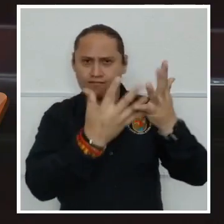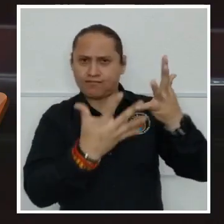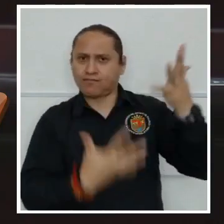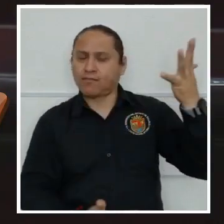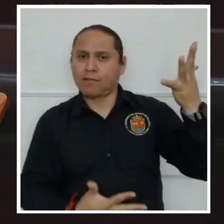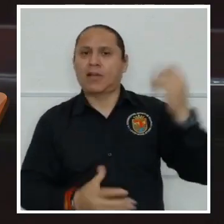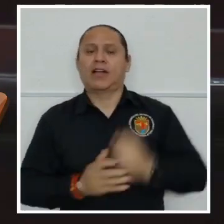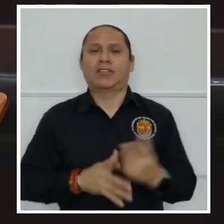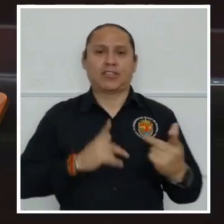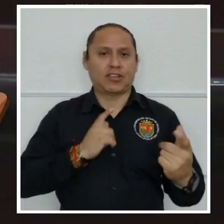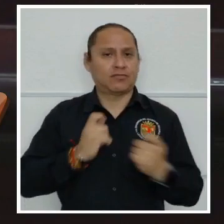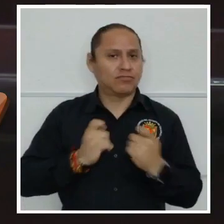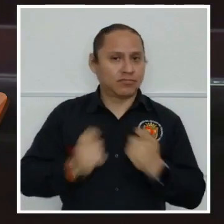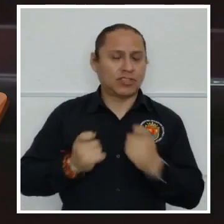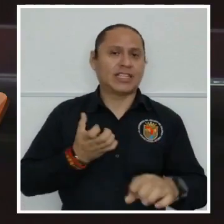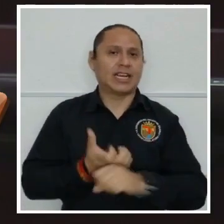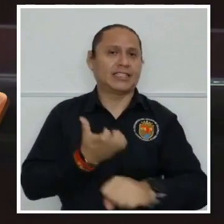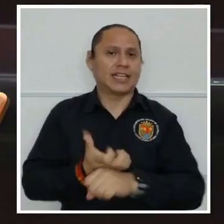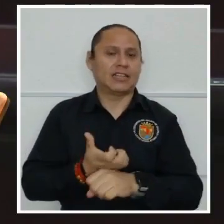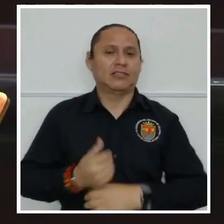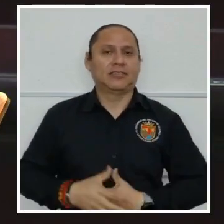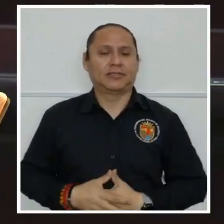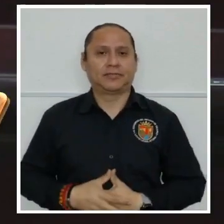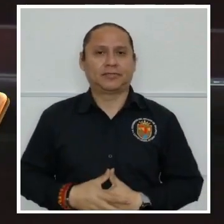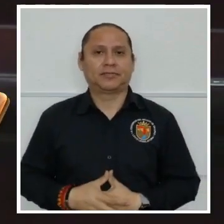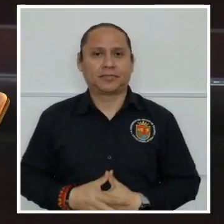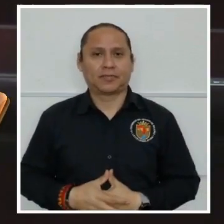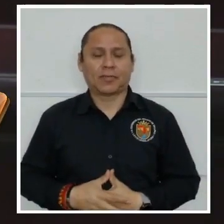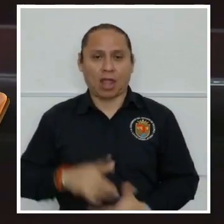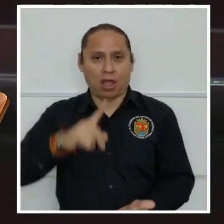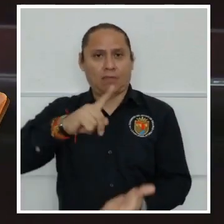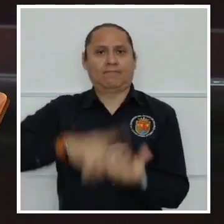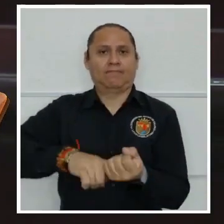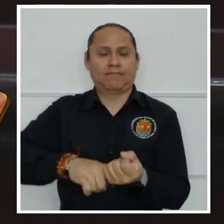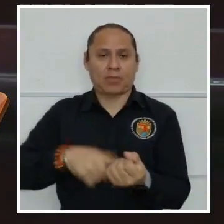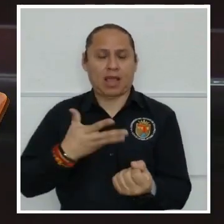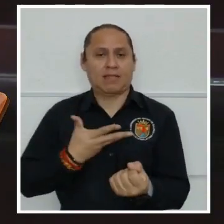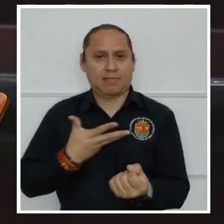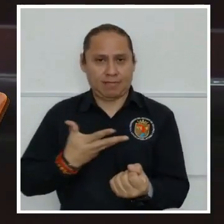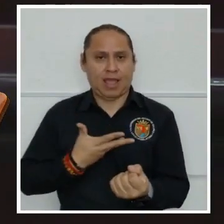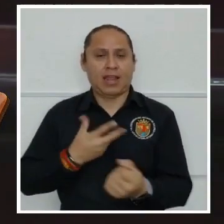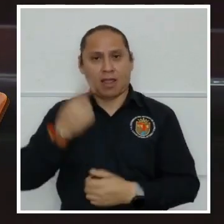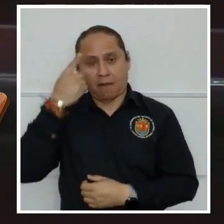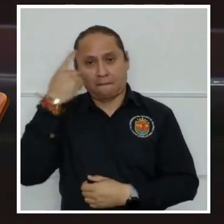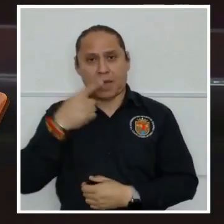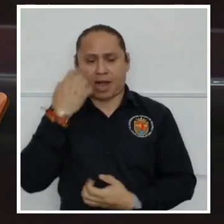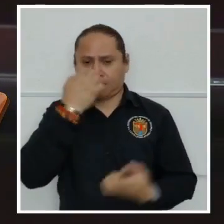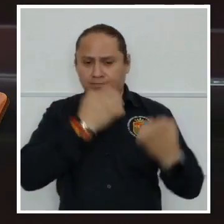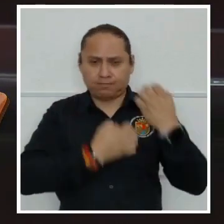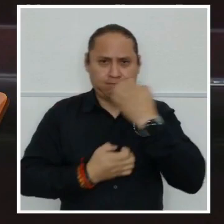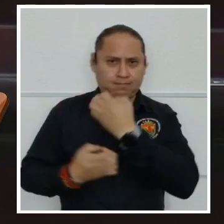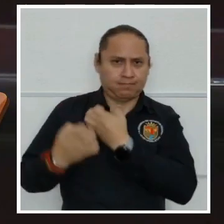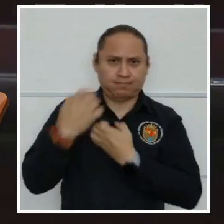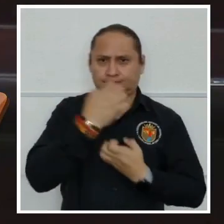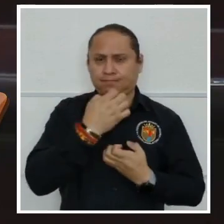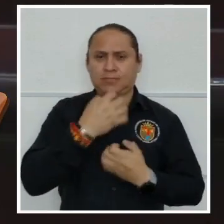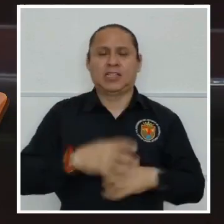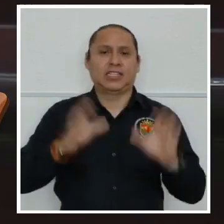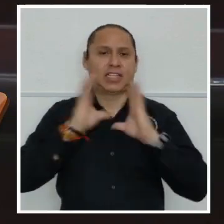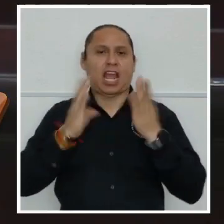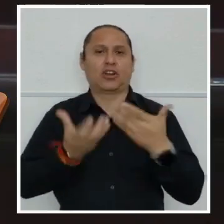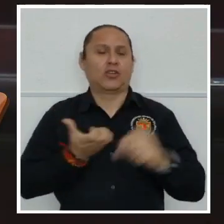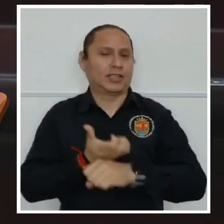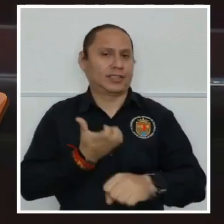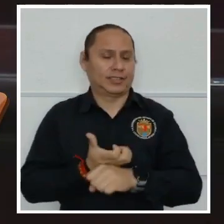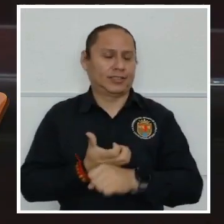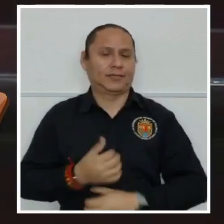de la Administración Pública Estatal, cuyo contenido deberá ser motivo de análisis por parte del